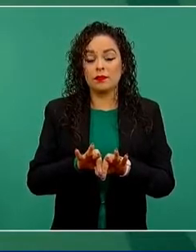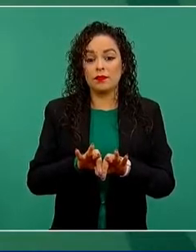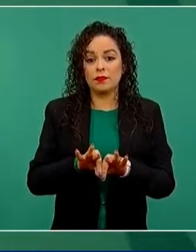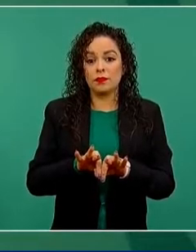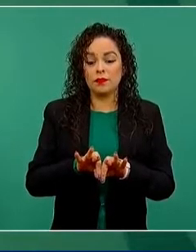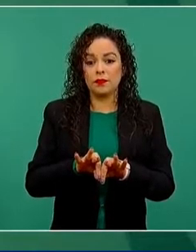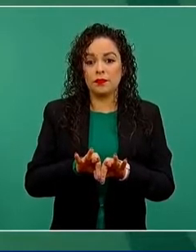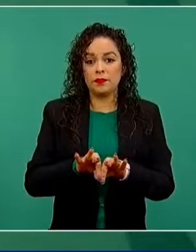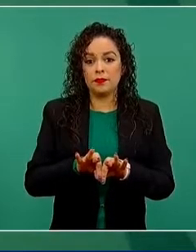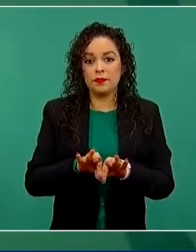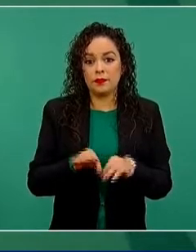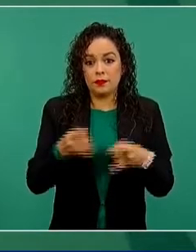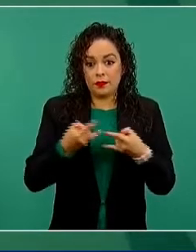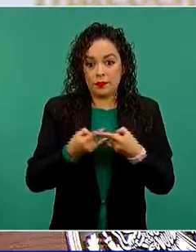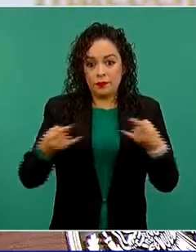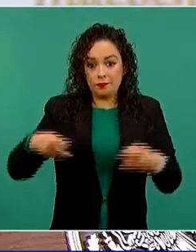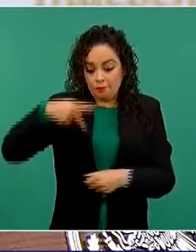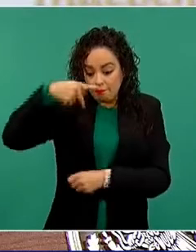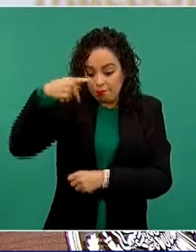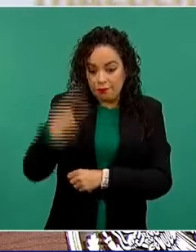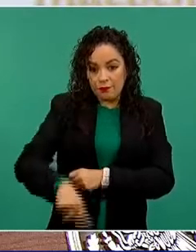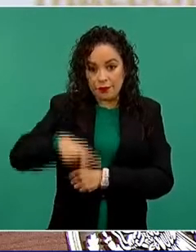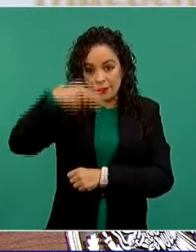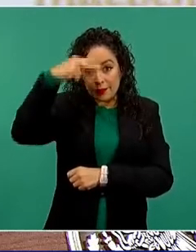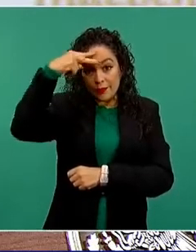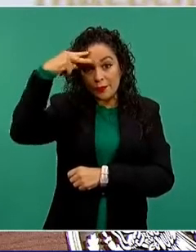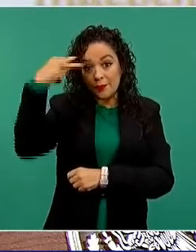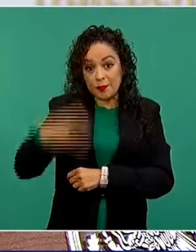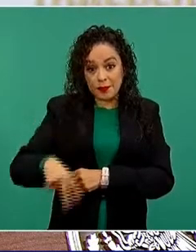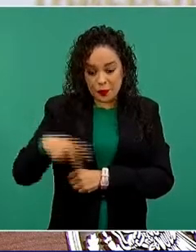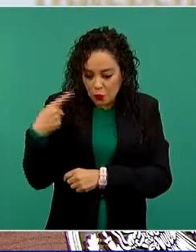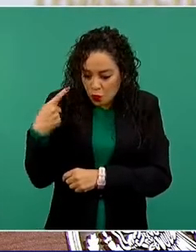nuestra historia patria.